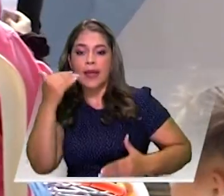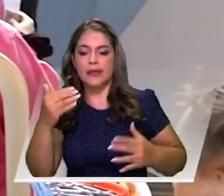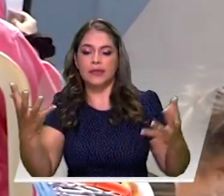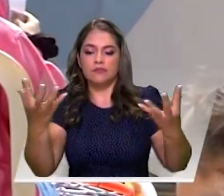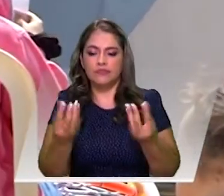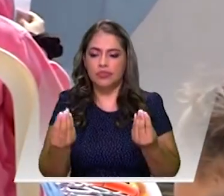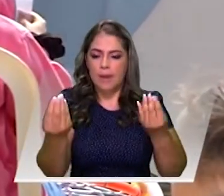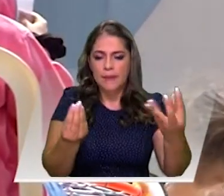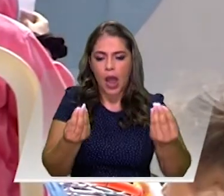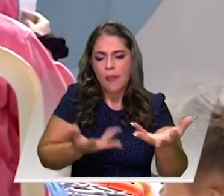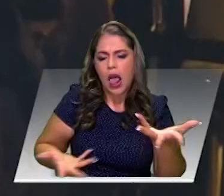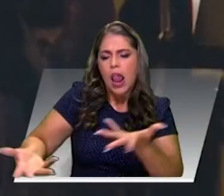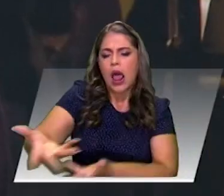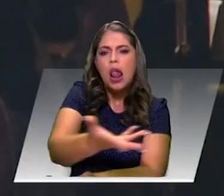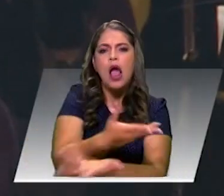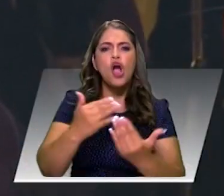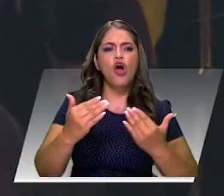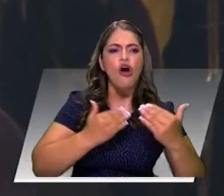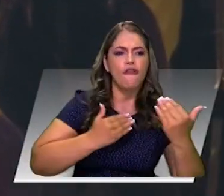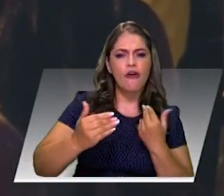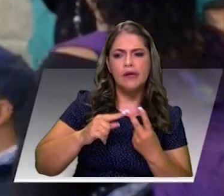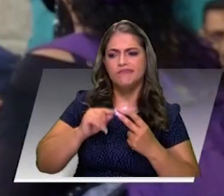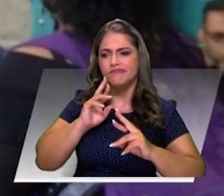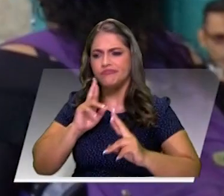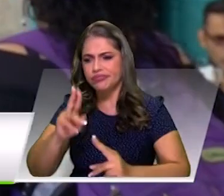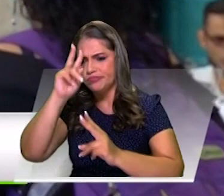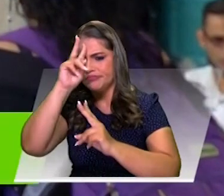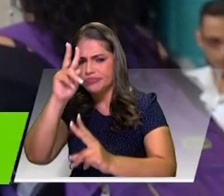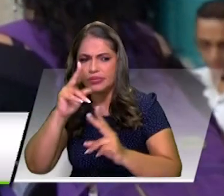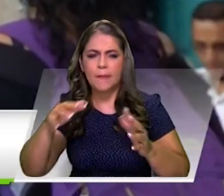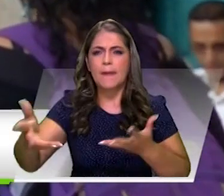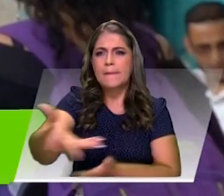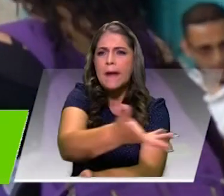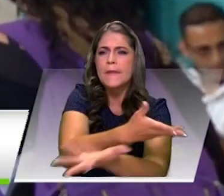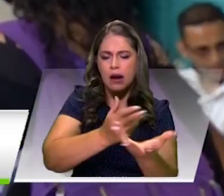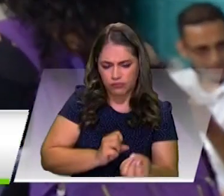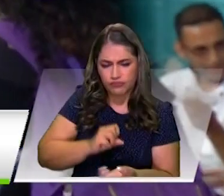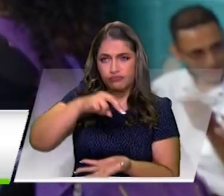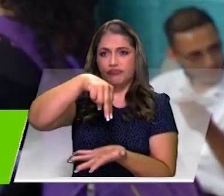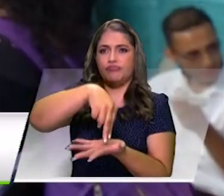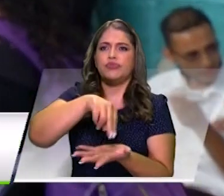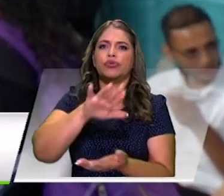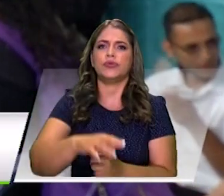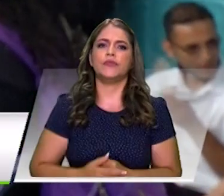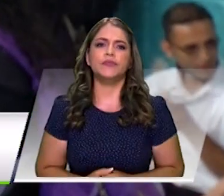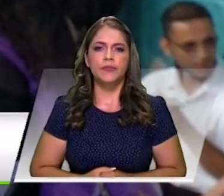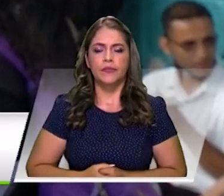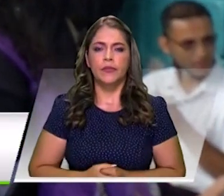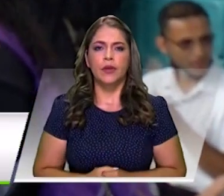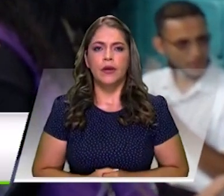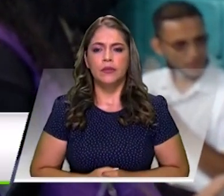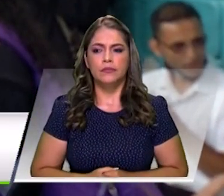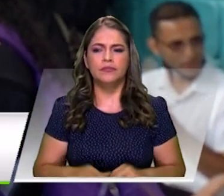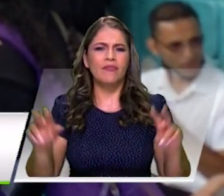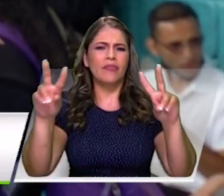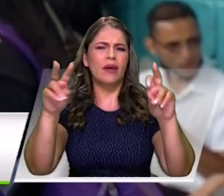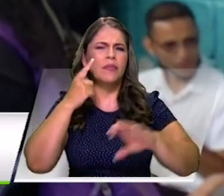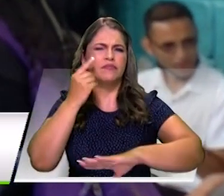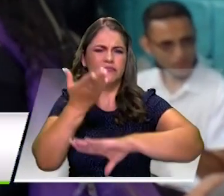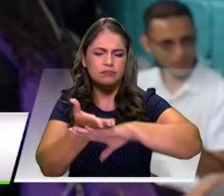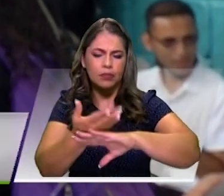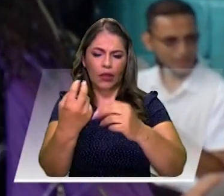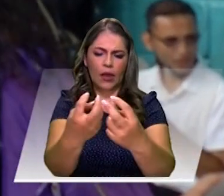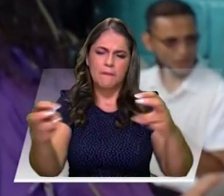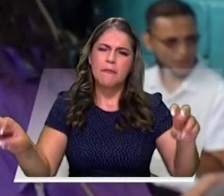el respeto y la dignidad en los barrios de Medellín. Como una propuesta de conversación para reconocer precisamente cuáles